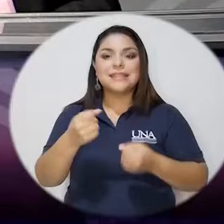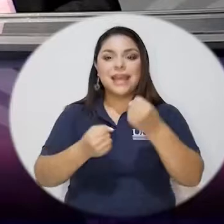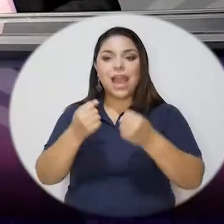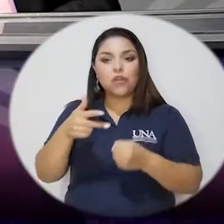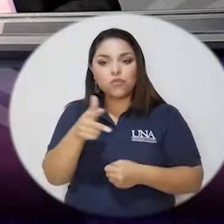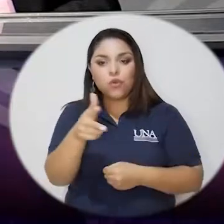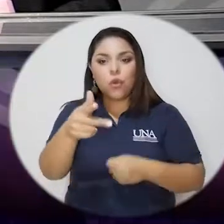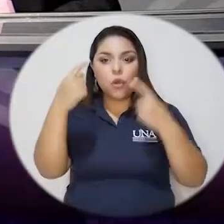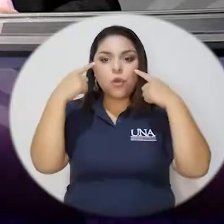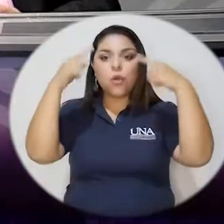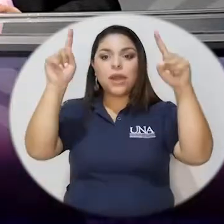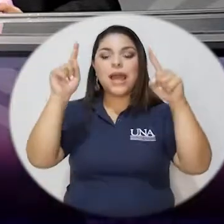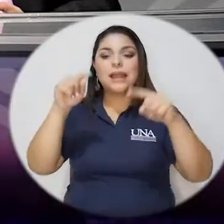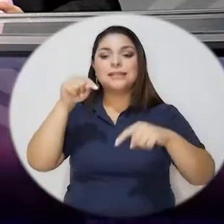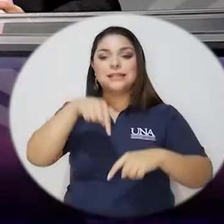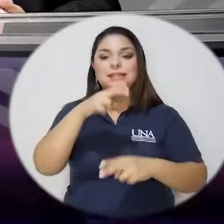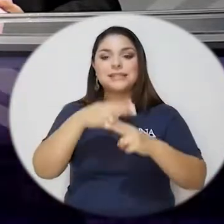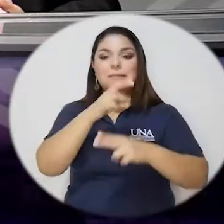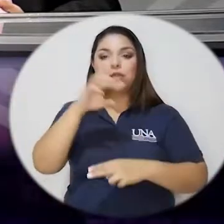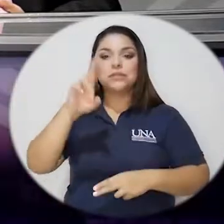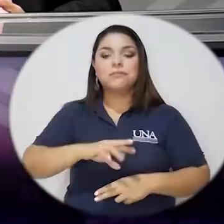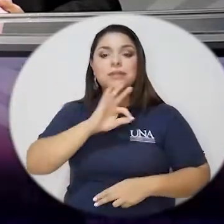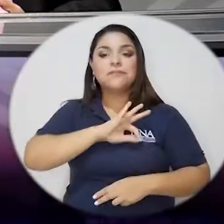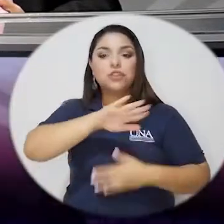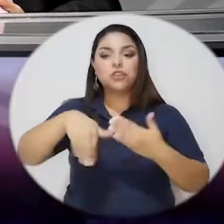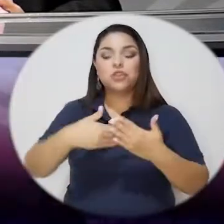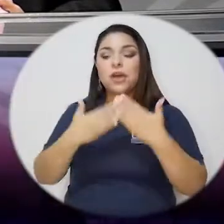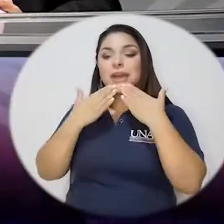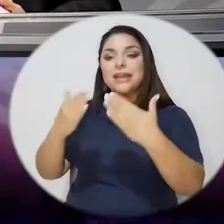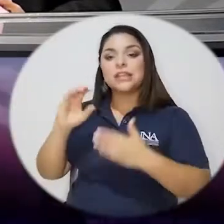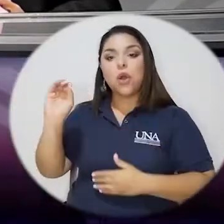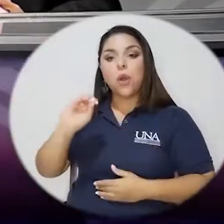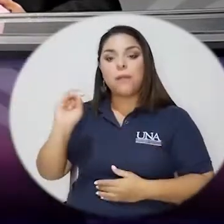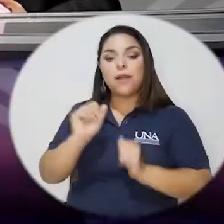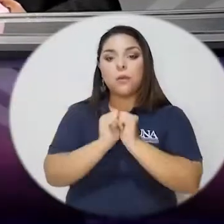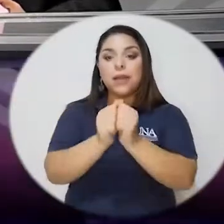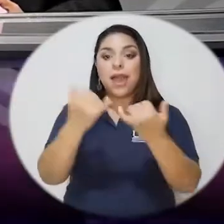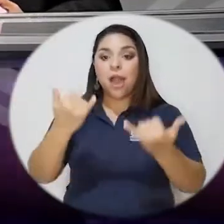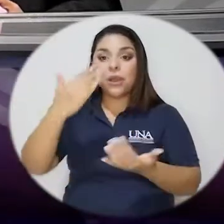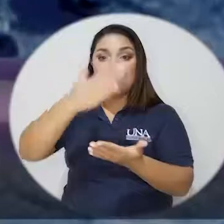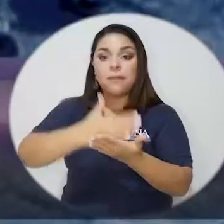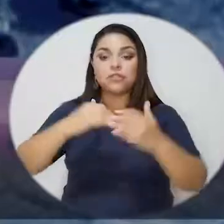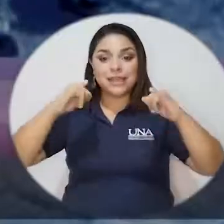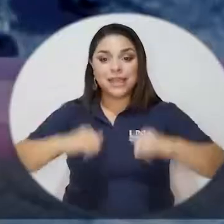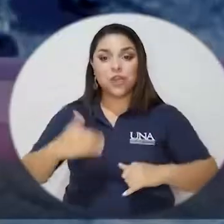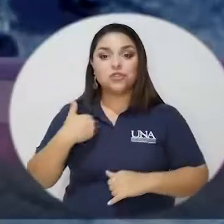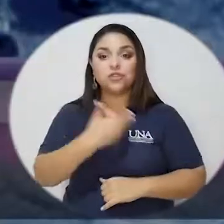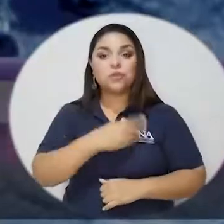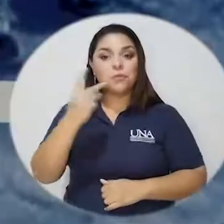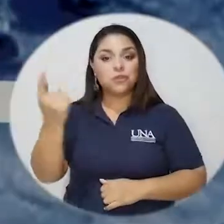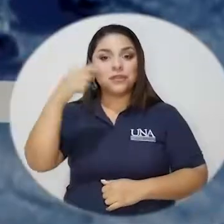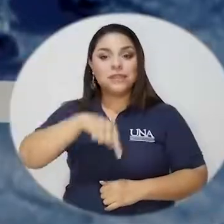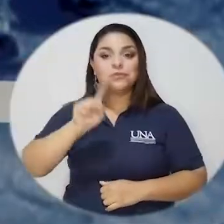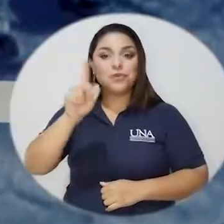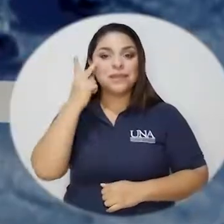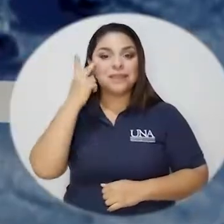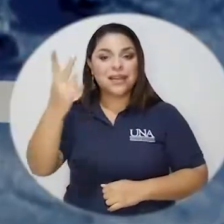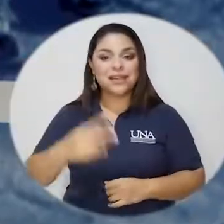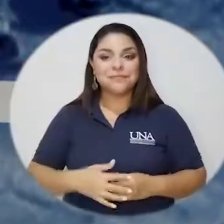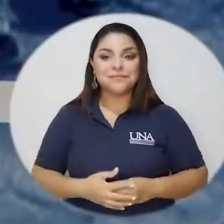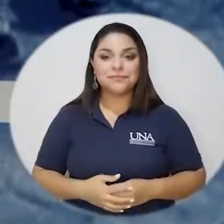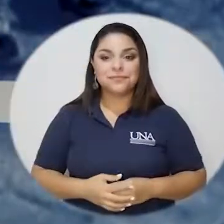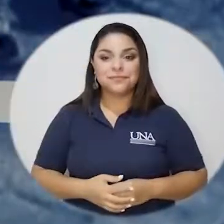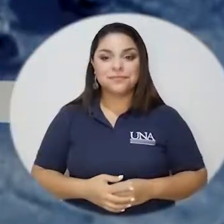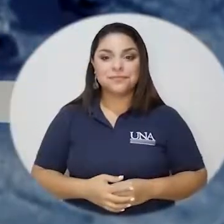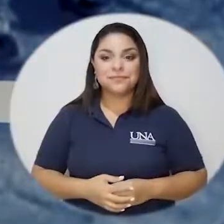este carro que se llama Costa Rica en beneficio de todos y todas. Muchísimas gracias, don Olman, por acompañarnos. Vamos a una pausa, quédese con nosotros que ya volvemos